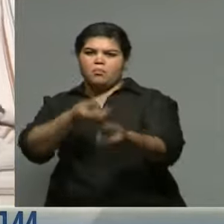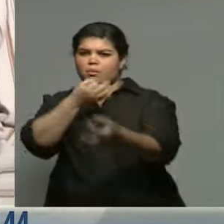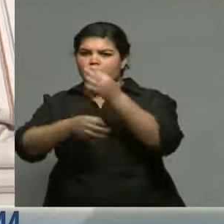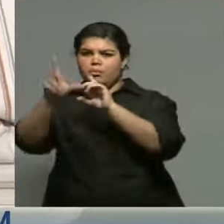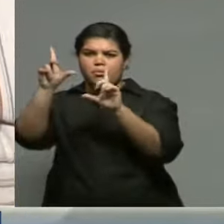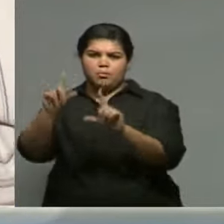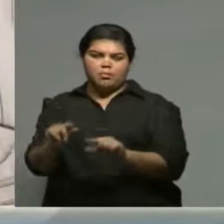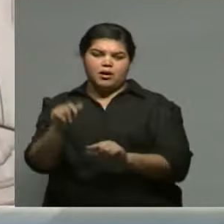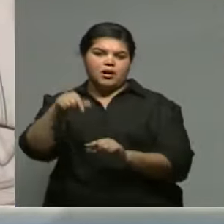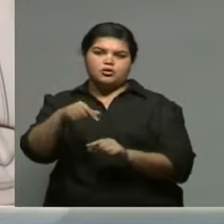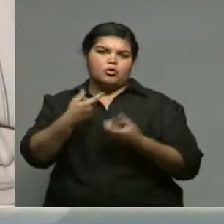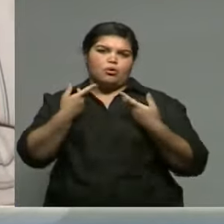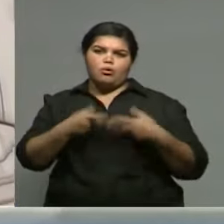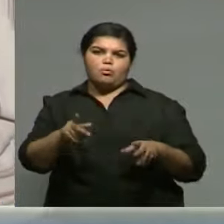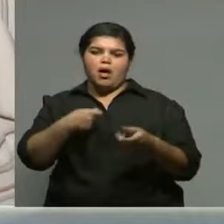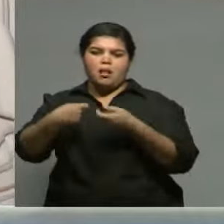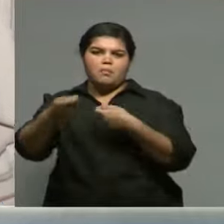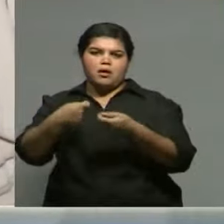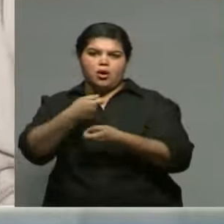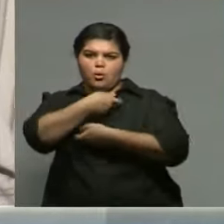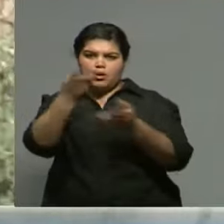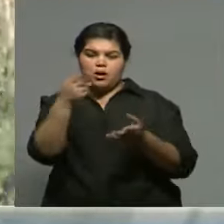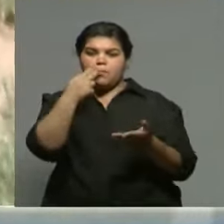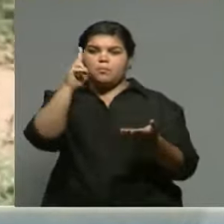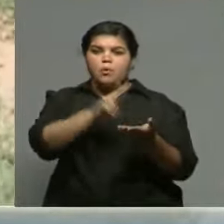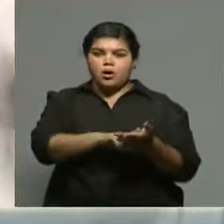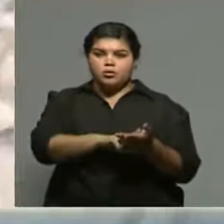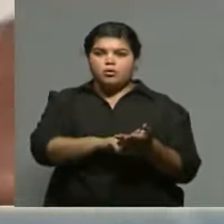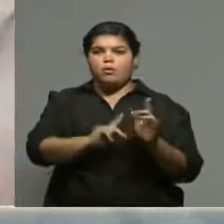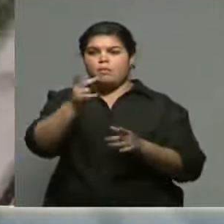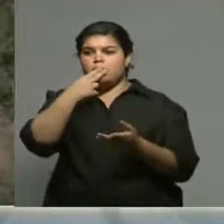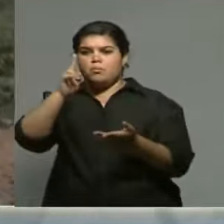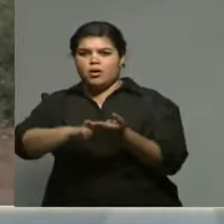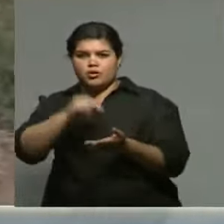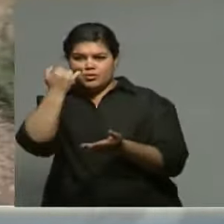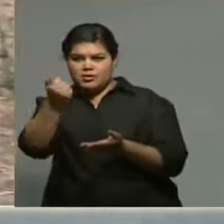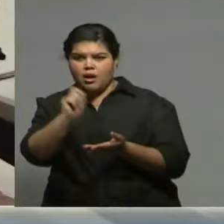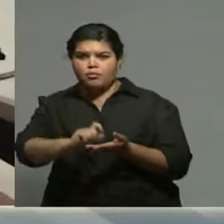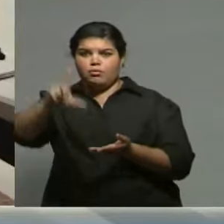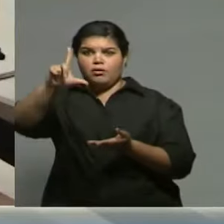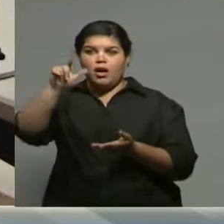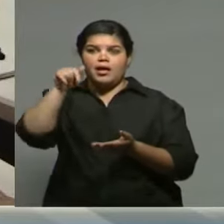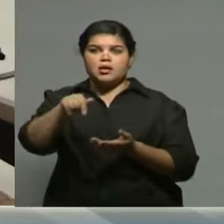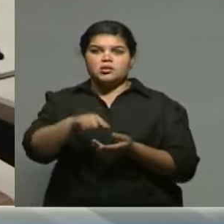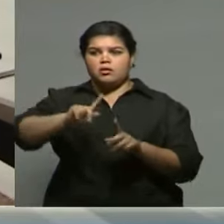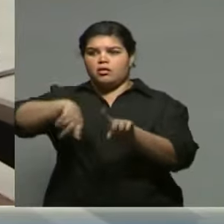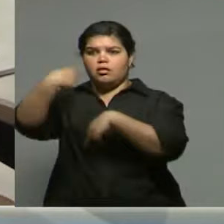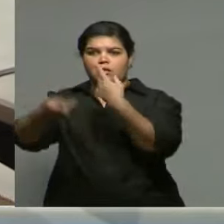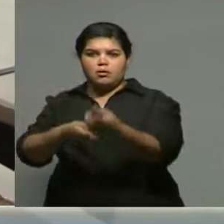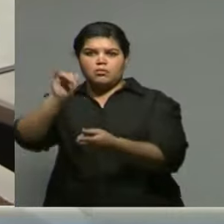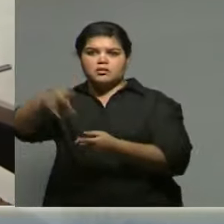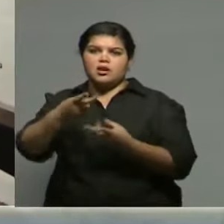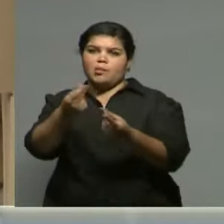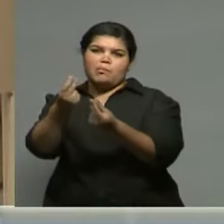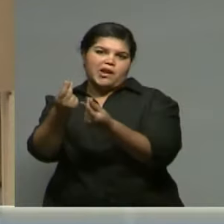ocurre en cualquier mercado. Cuando se coloca un impuesto o se sube un impuesto que ya estaba colocado, está claro que se termina trasladando al